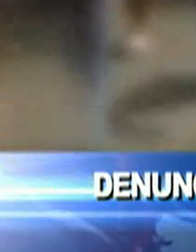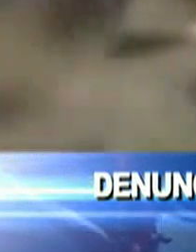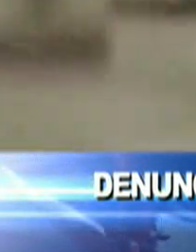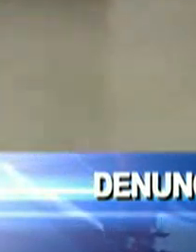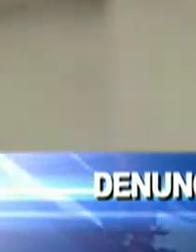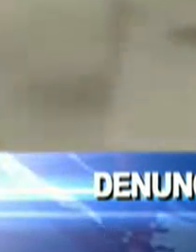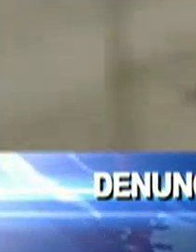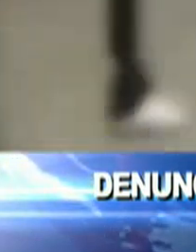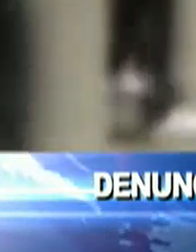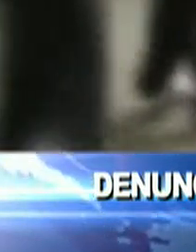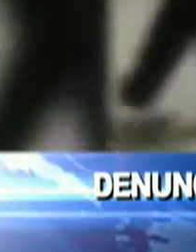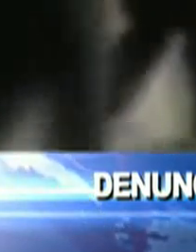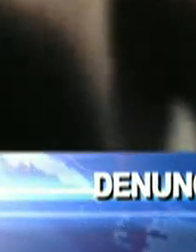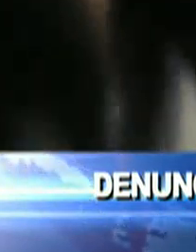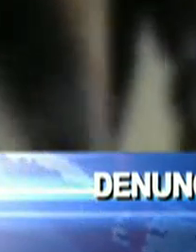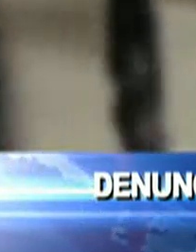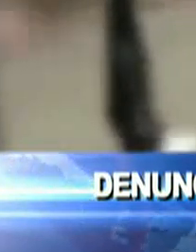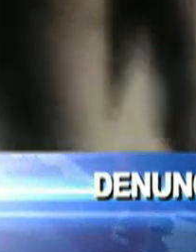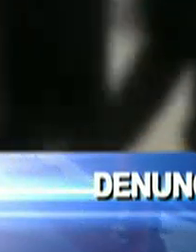caer.